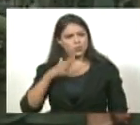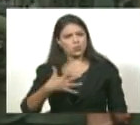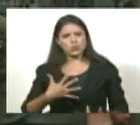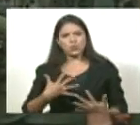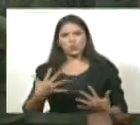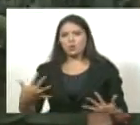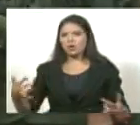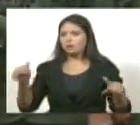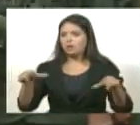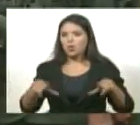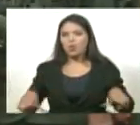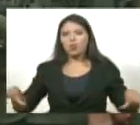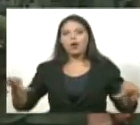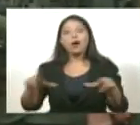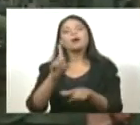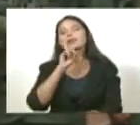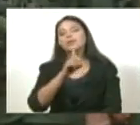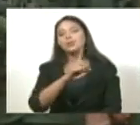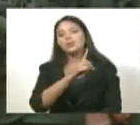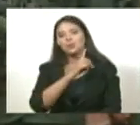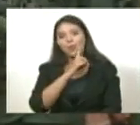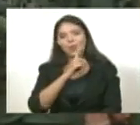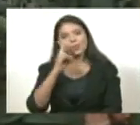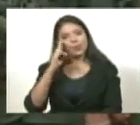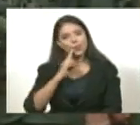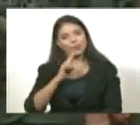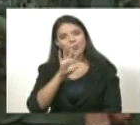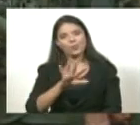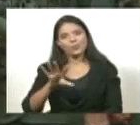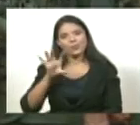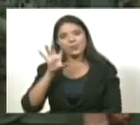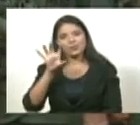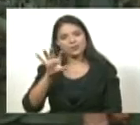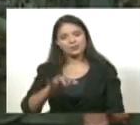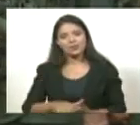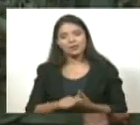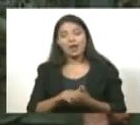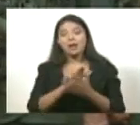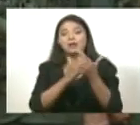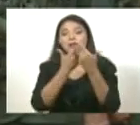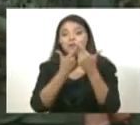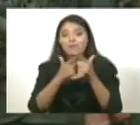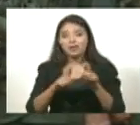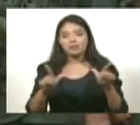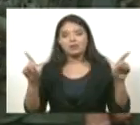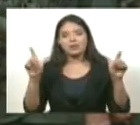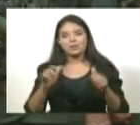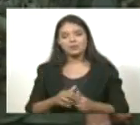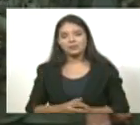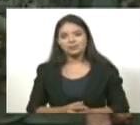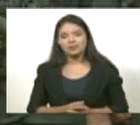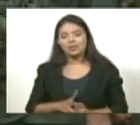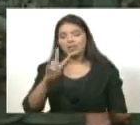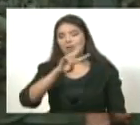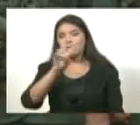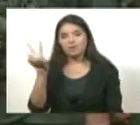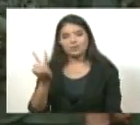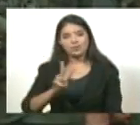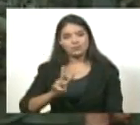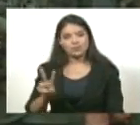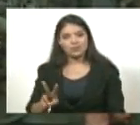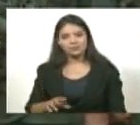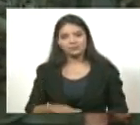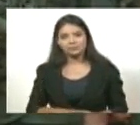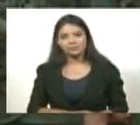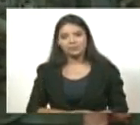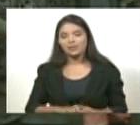salón que lleva el nombre de nuestro padre de la patria, Simón Bolívar, libertador de Venezuela